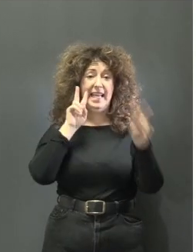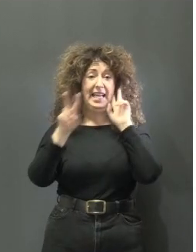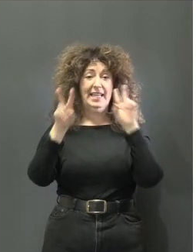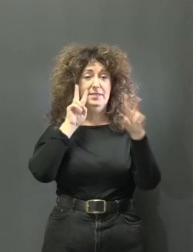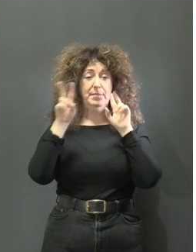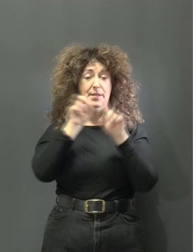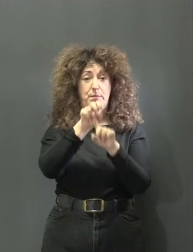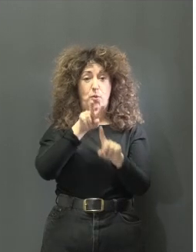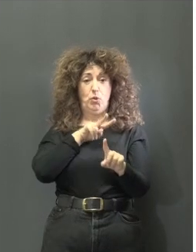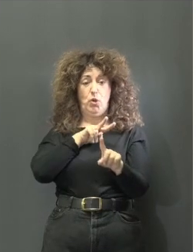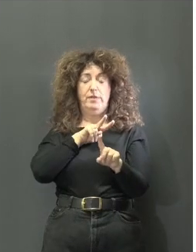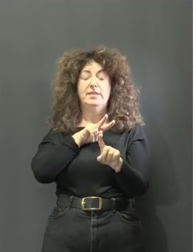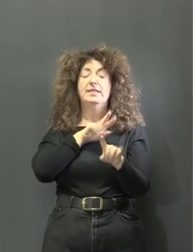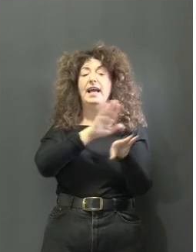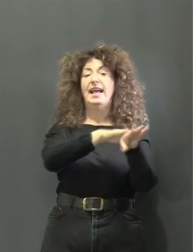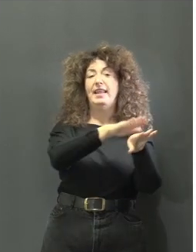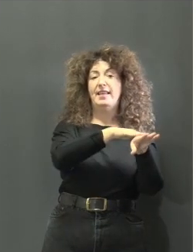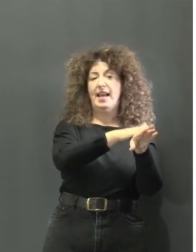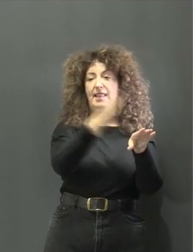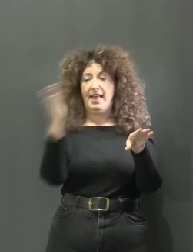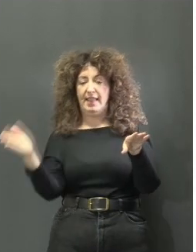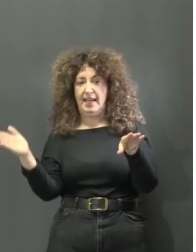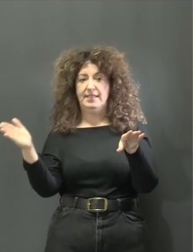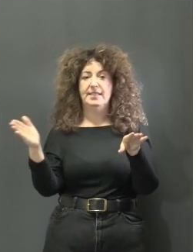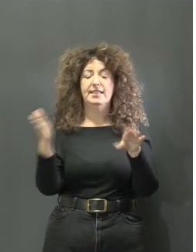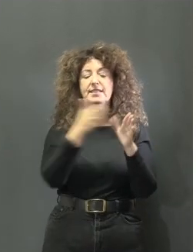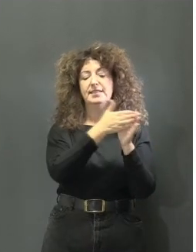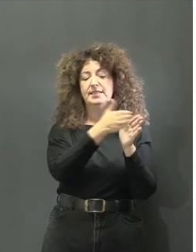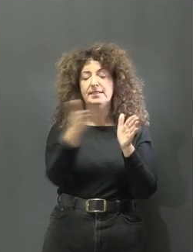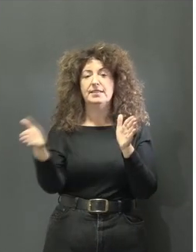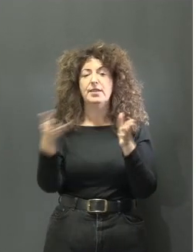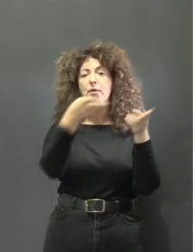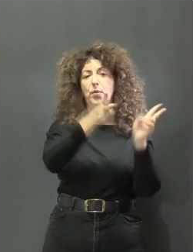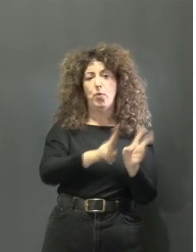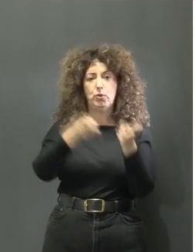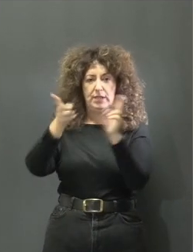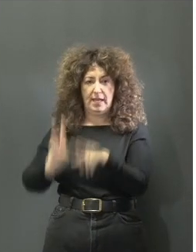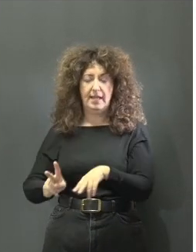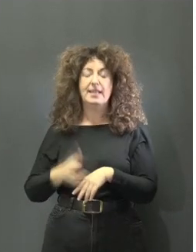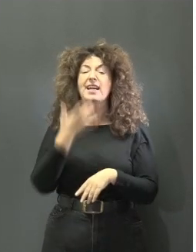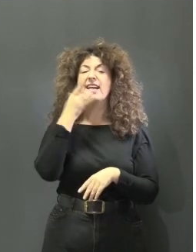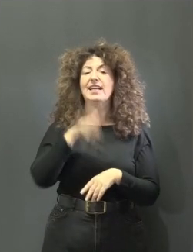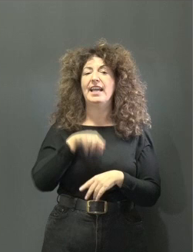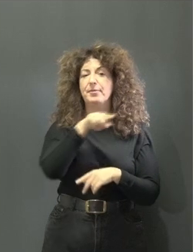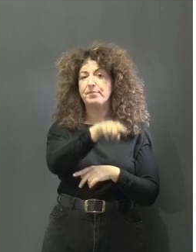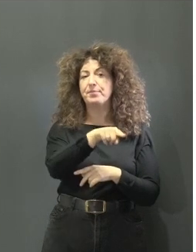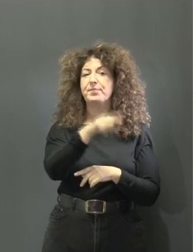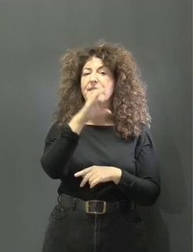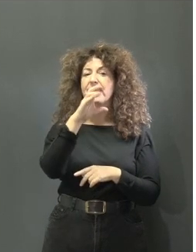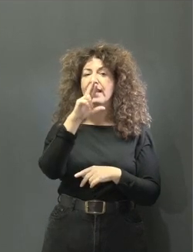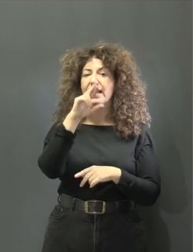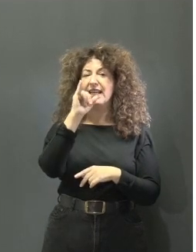de izquierda a derecha las butacas, ocupadas por Cristina,